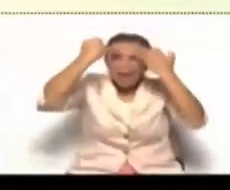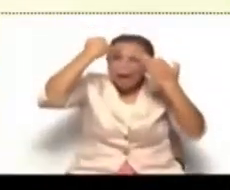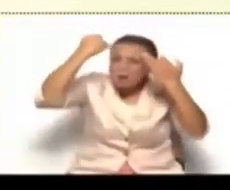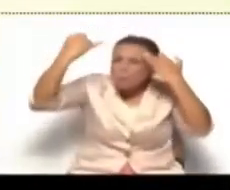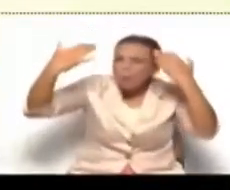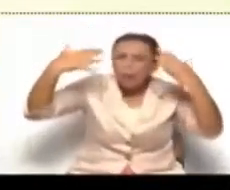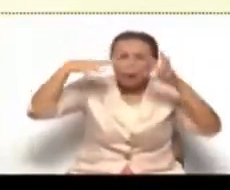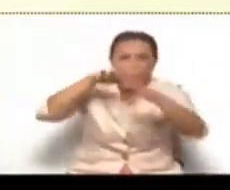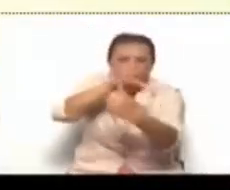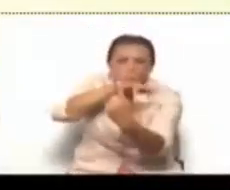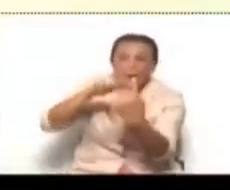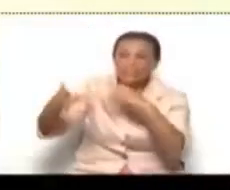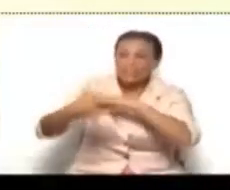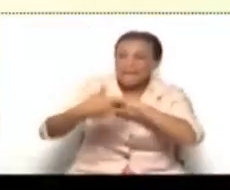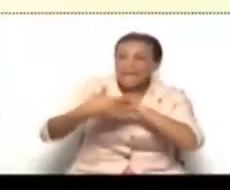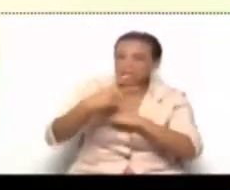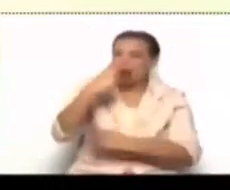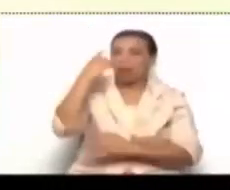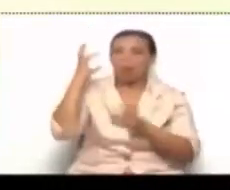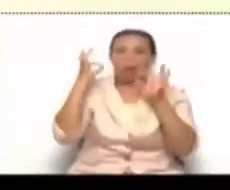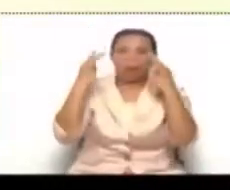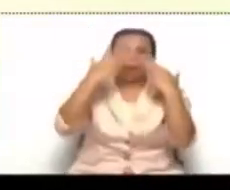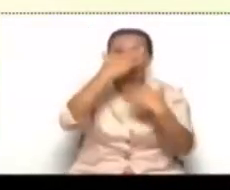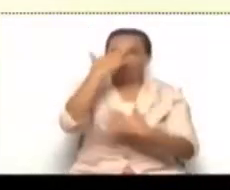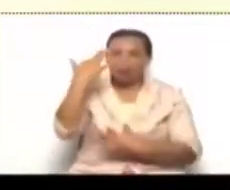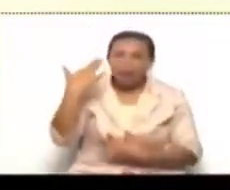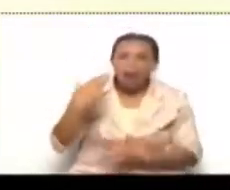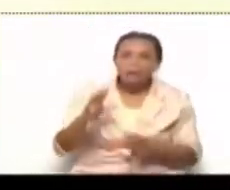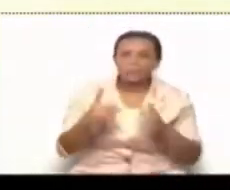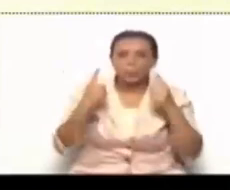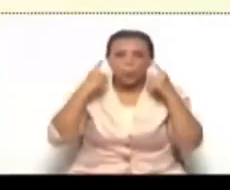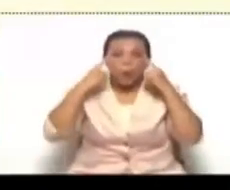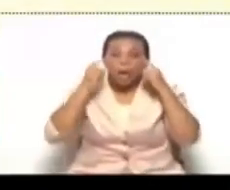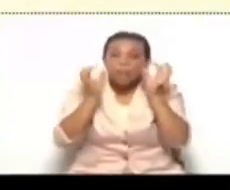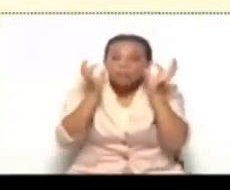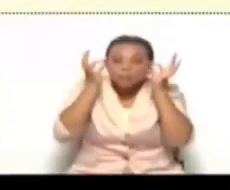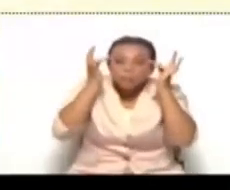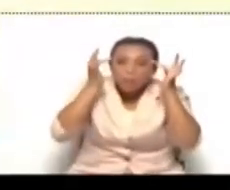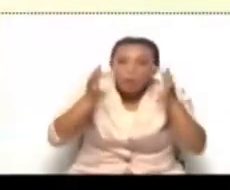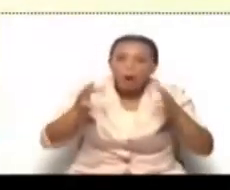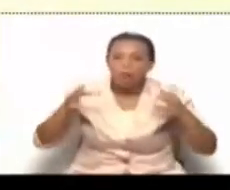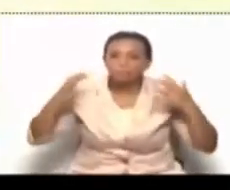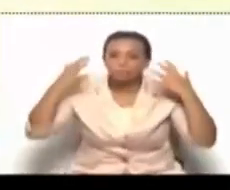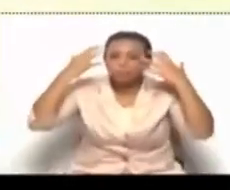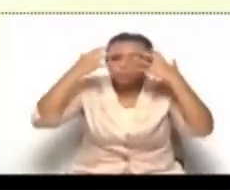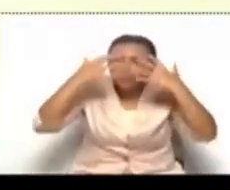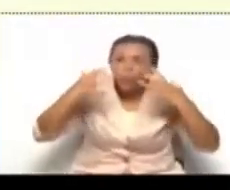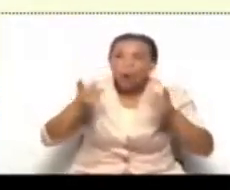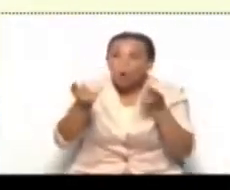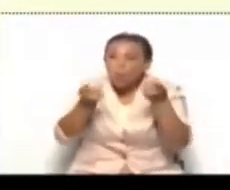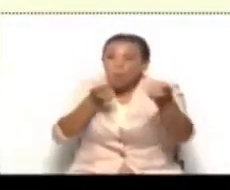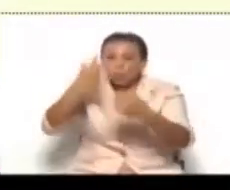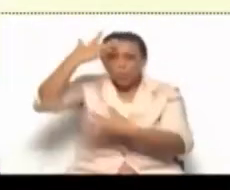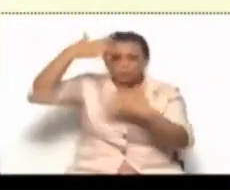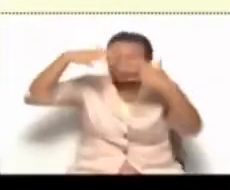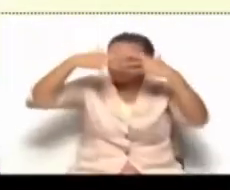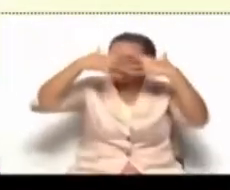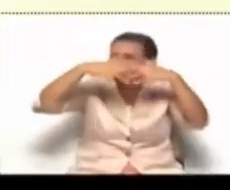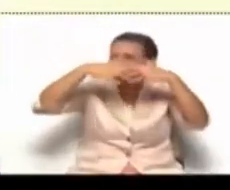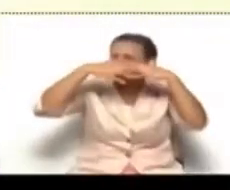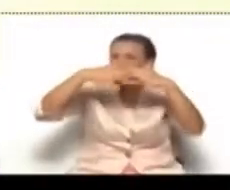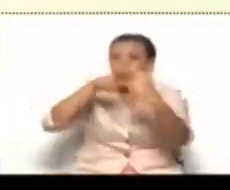en la cabeza con técnicas de hipnosis o de cualquier otro tipo de técnica de carácter psicológico o de control mental,